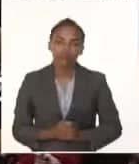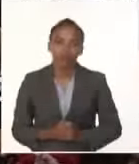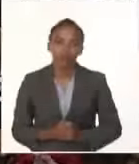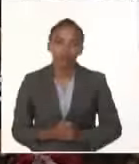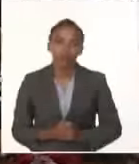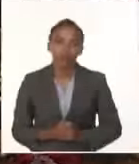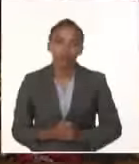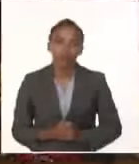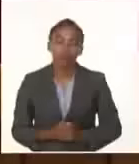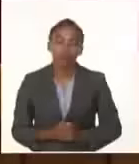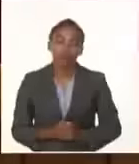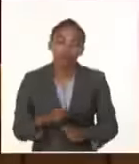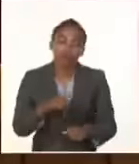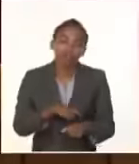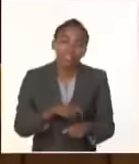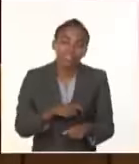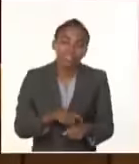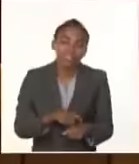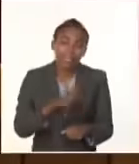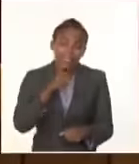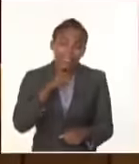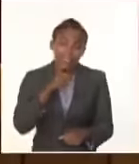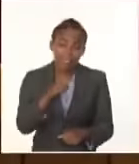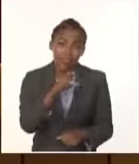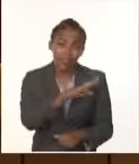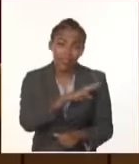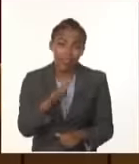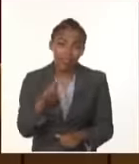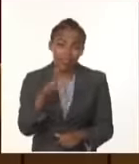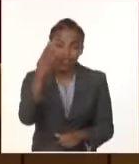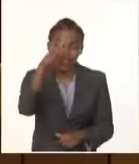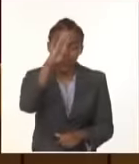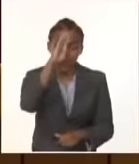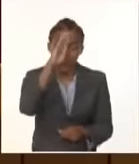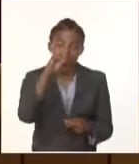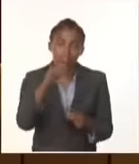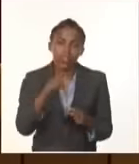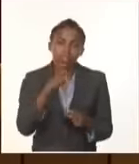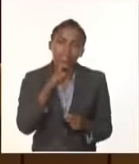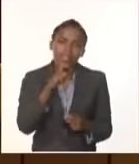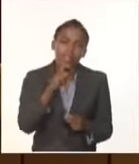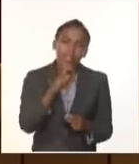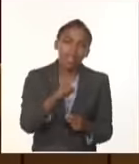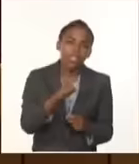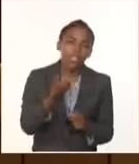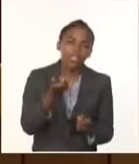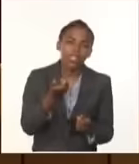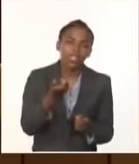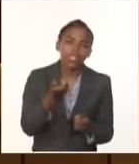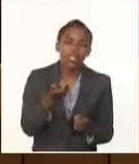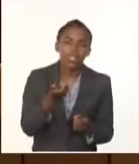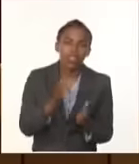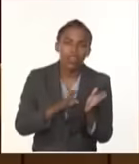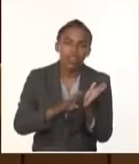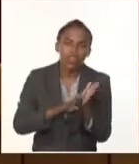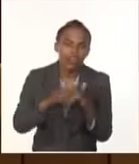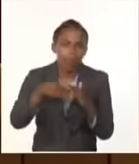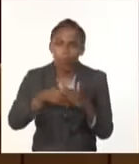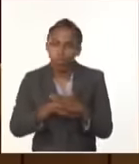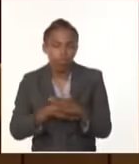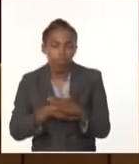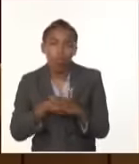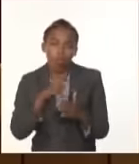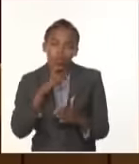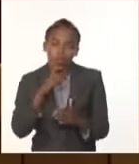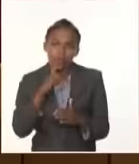El momento ha sido siempre difícil para los revolucionarios, pero difícil no significa insuperable. Eso está escrito